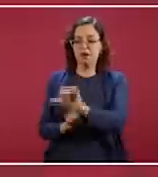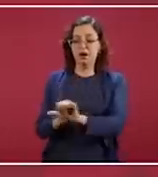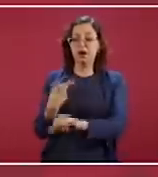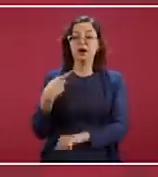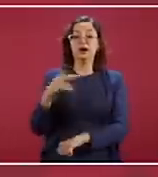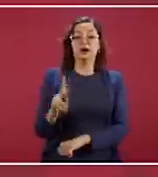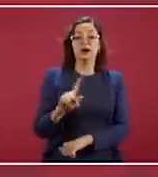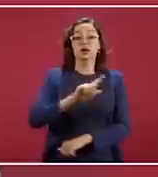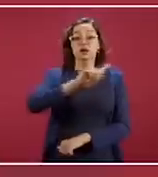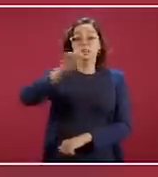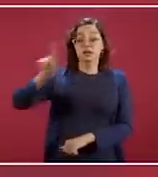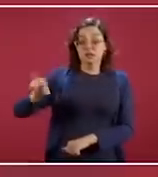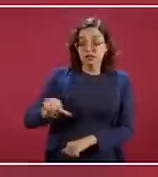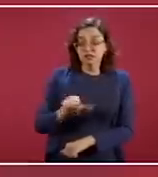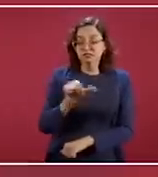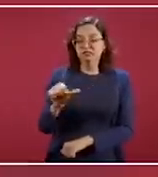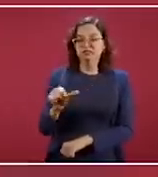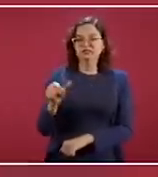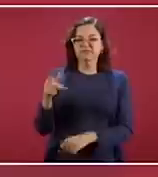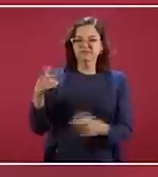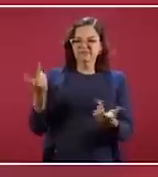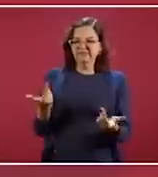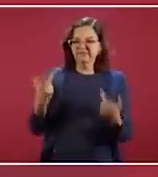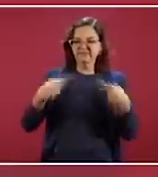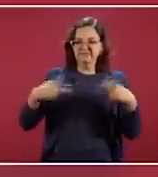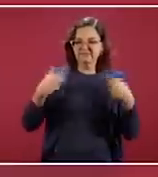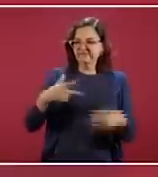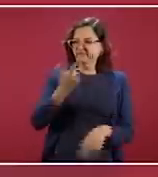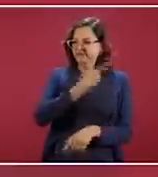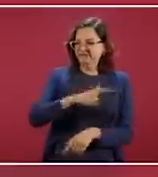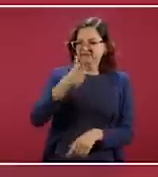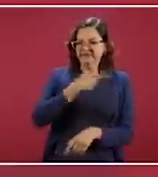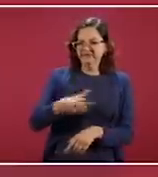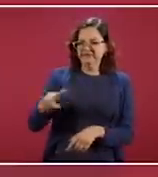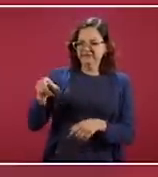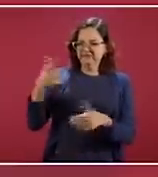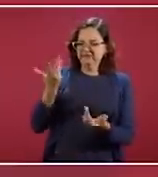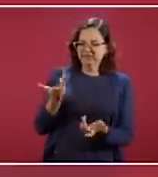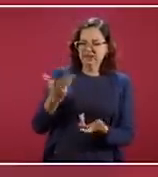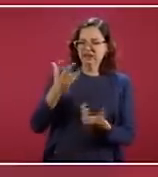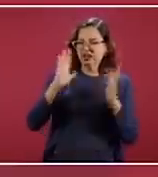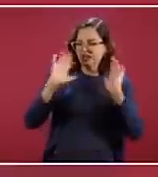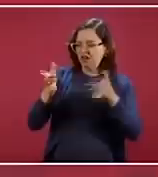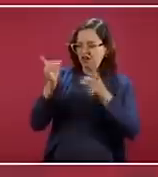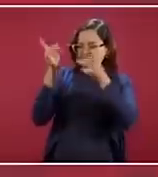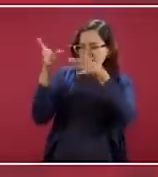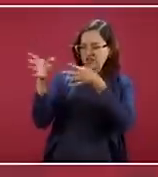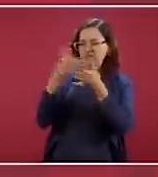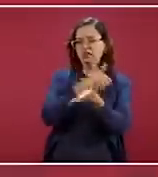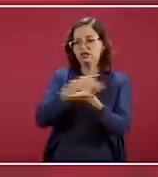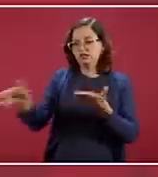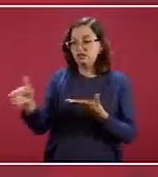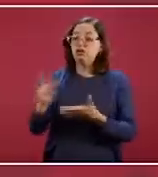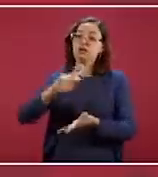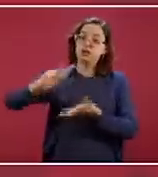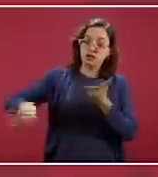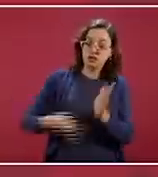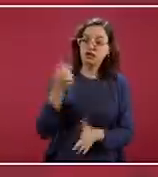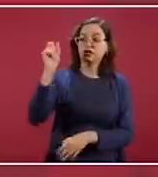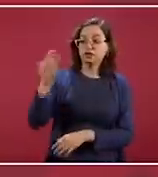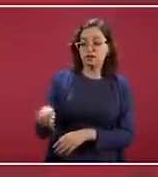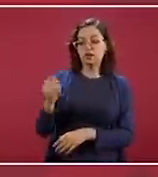Porfirio vuelve a sacar a Treviño como hombre fuerte y se queda ahí Treviño